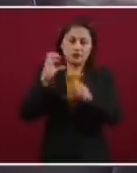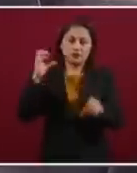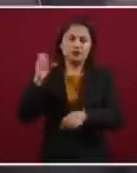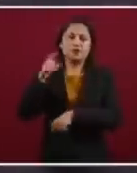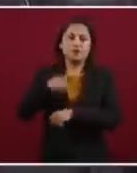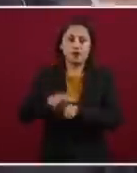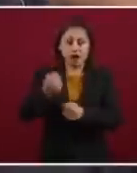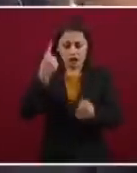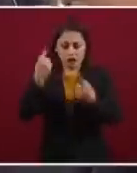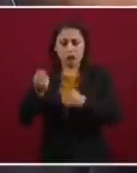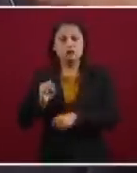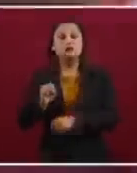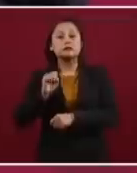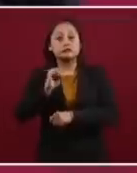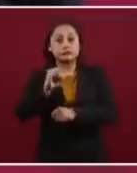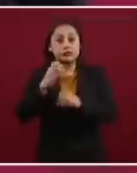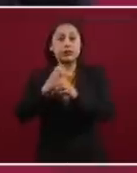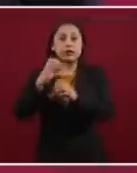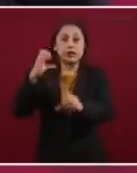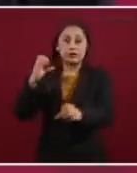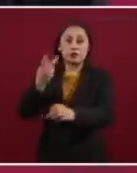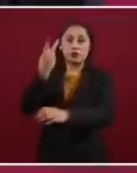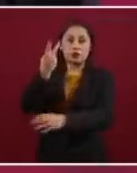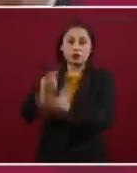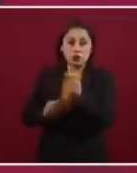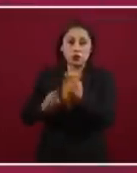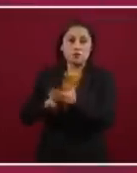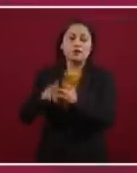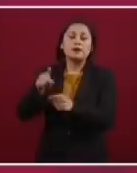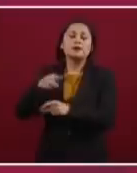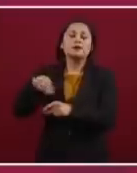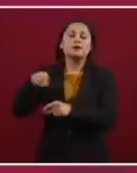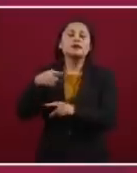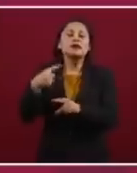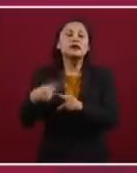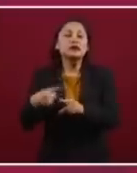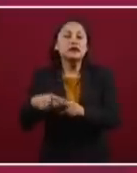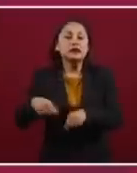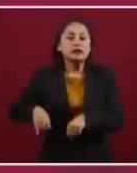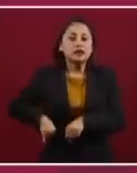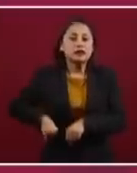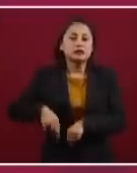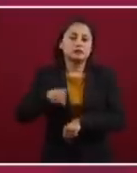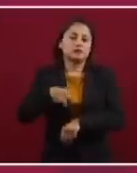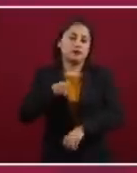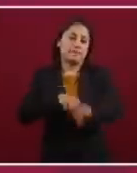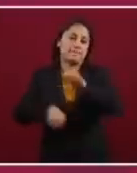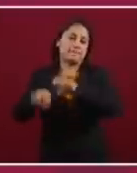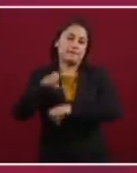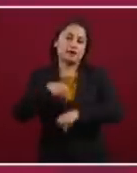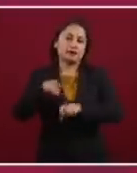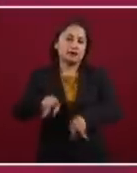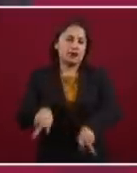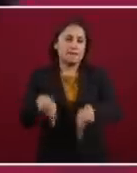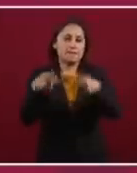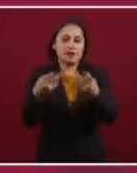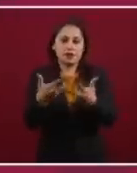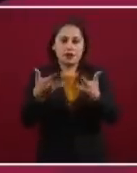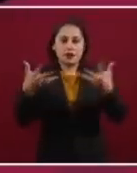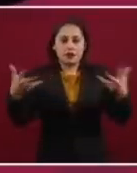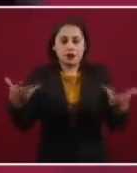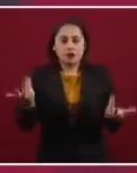las grandes empresas las grandes distribuidoras de productos por